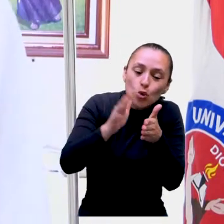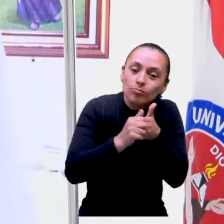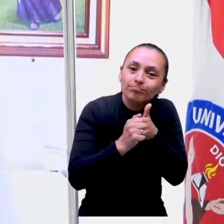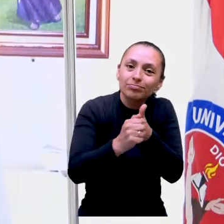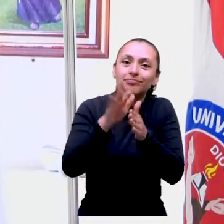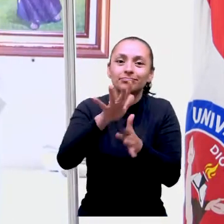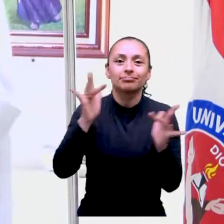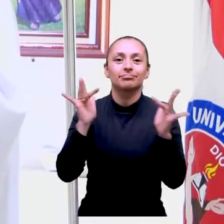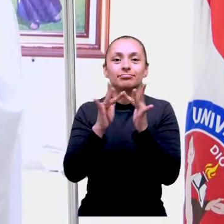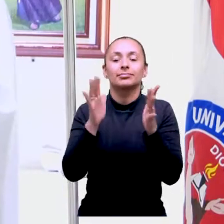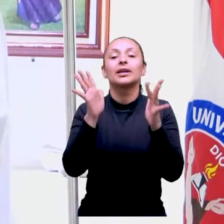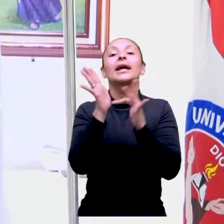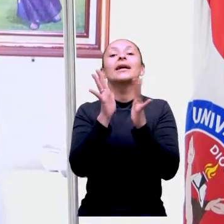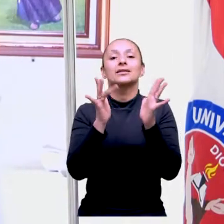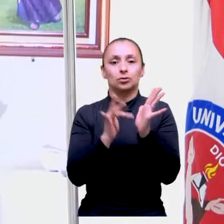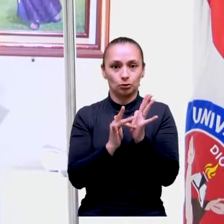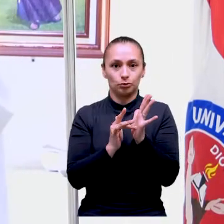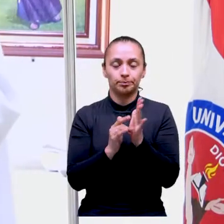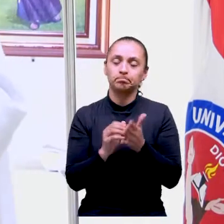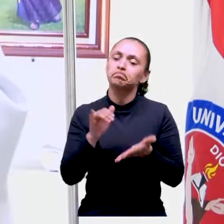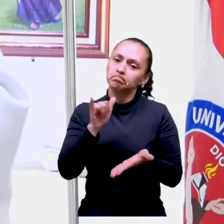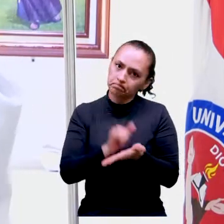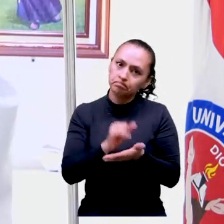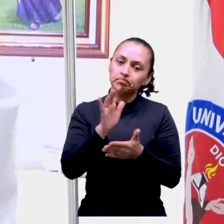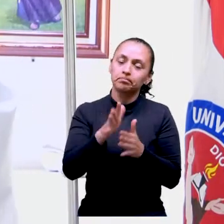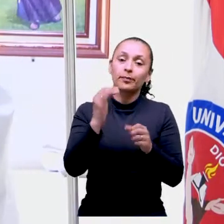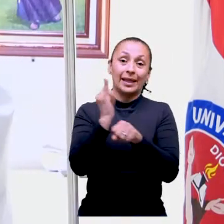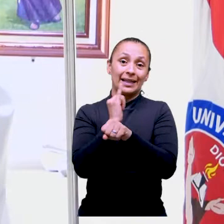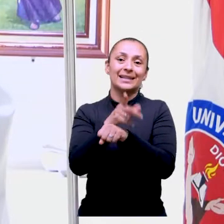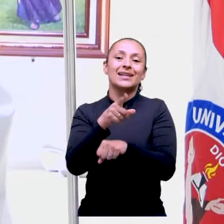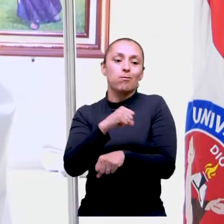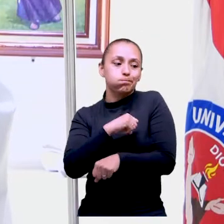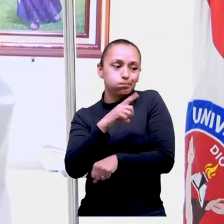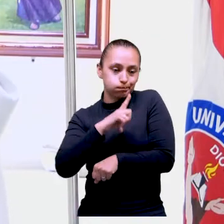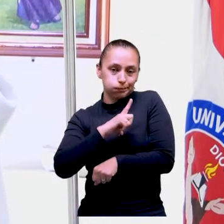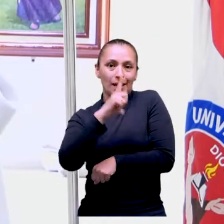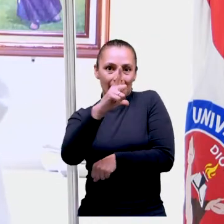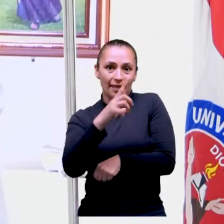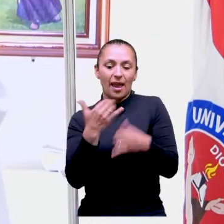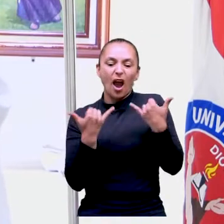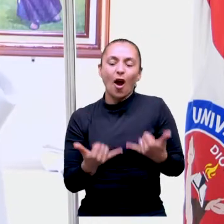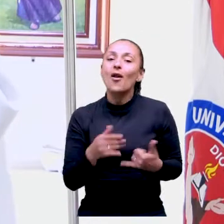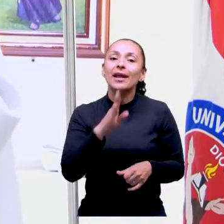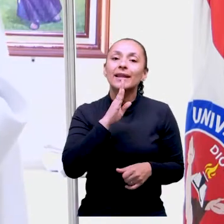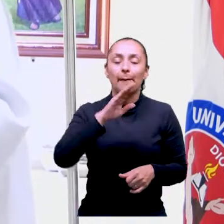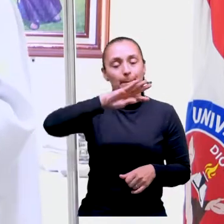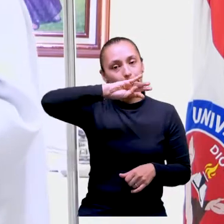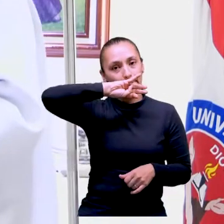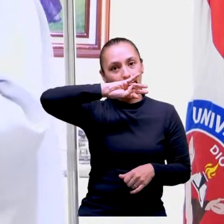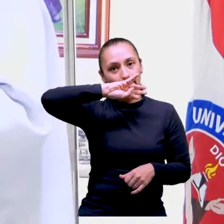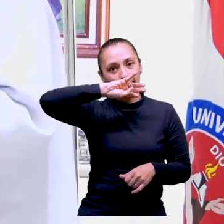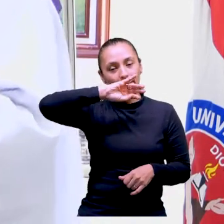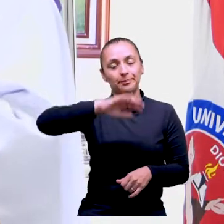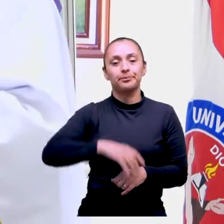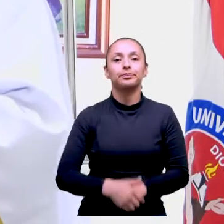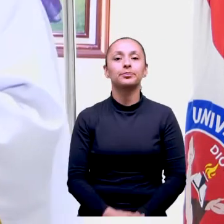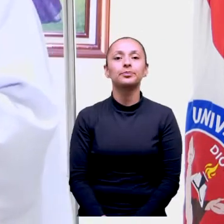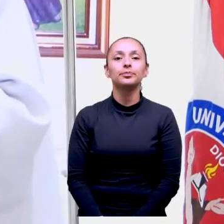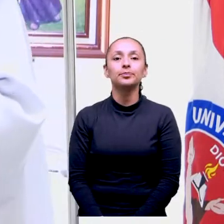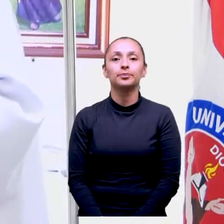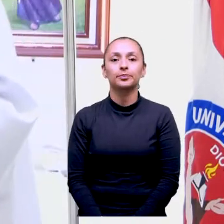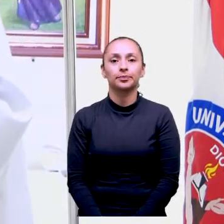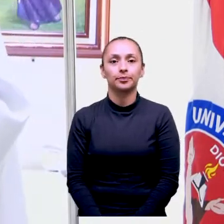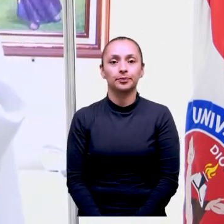guiando por donde debemos caminar como seguidores de jesús por eso es que la iglesia tiene un líder que nuestra